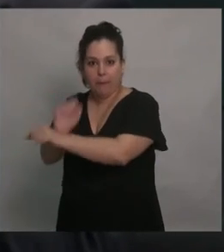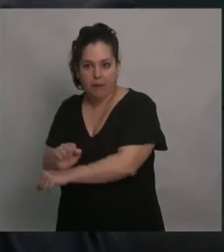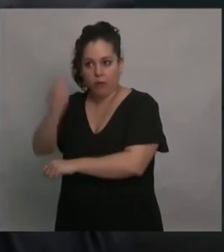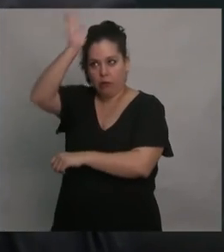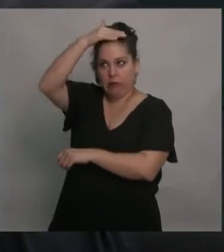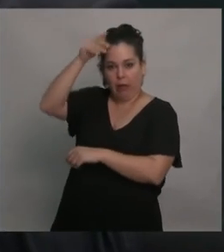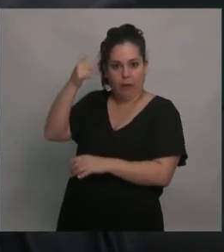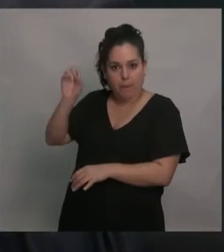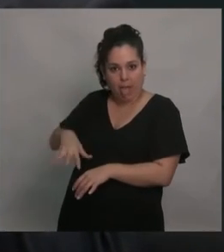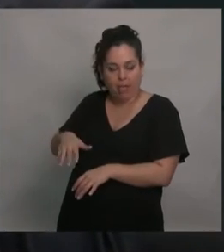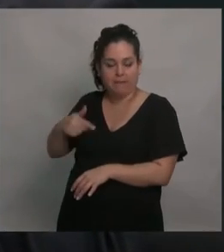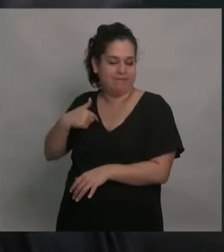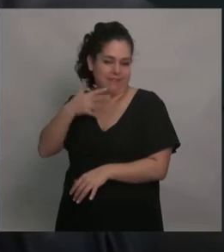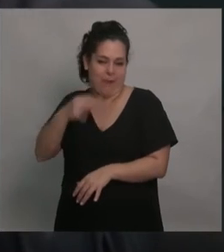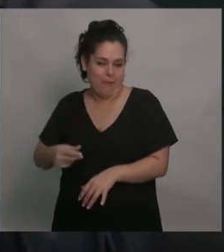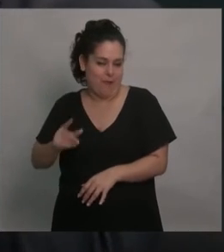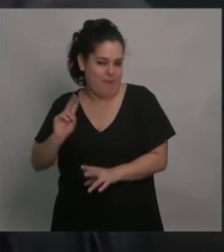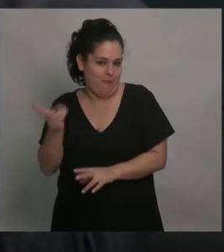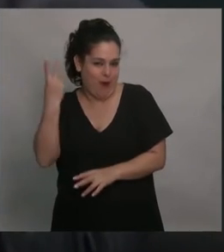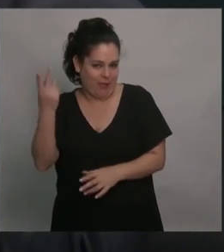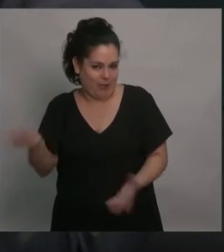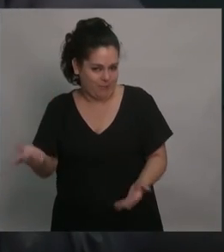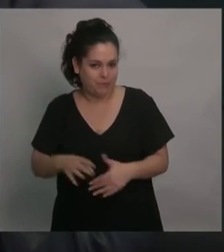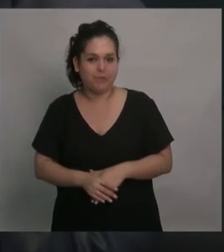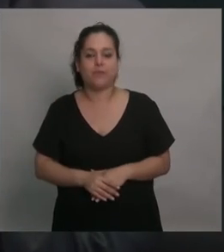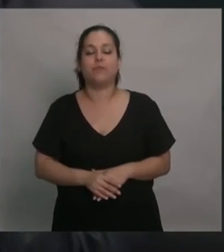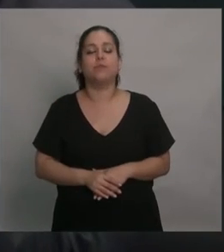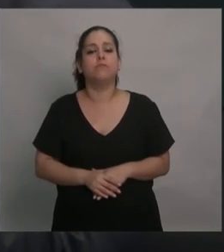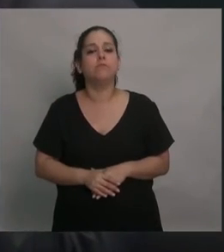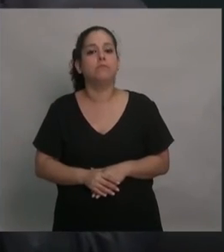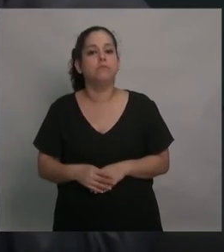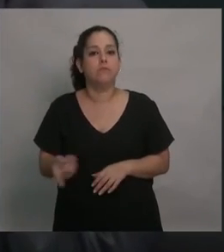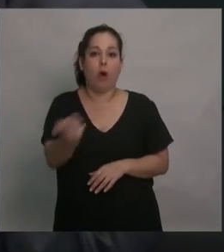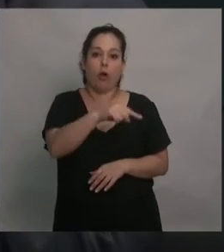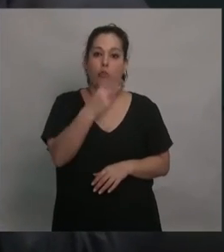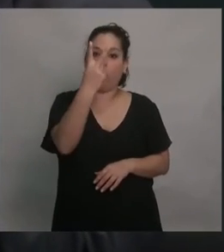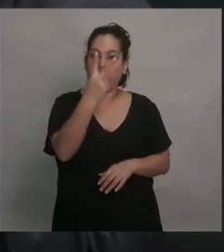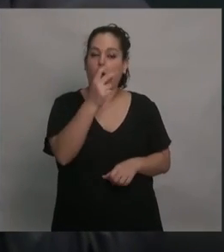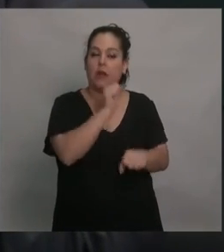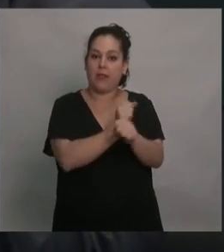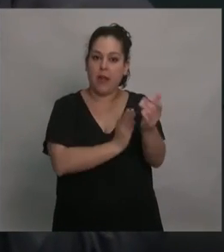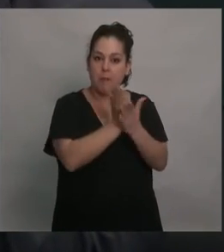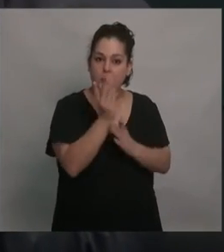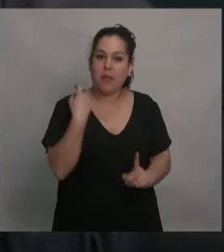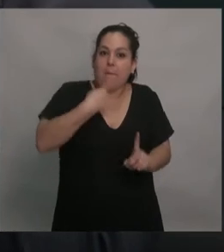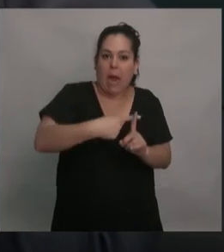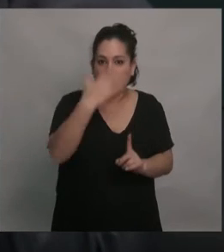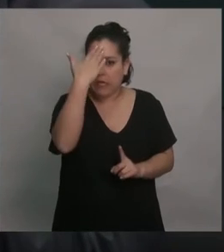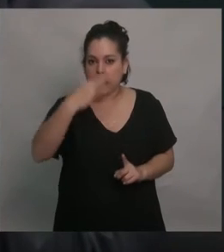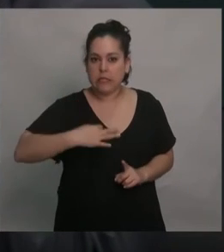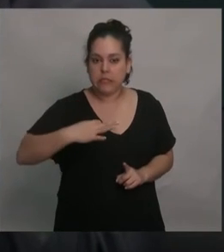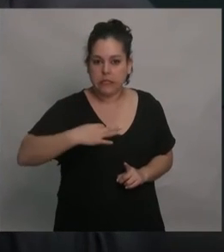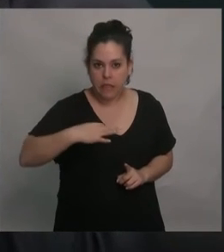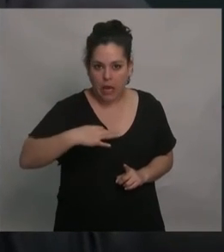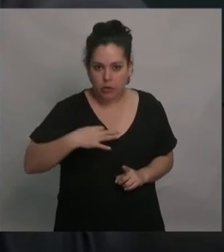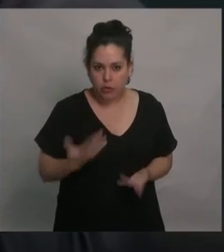yo estoy seguro que estuviéramos mal, ¿no? Pero Gerardo lo hizo simple. Gerardo tenía dos cadenas perpetuas más 15 años. Y a Gerardo no le quisieron